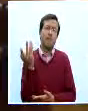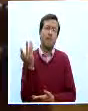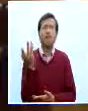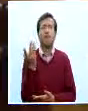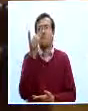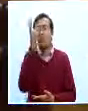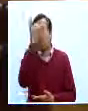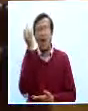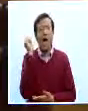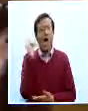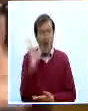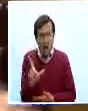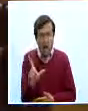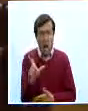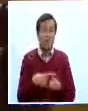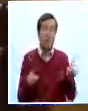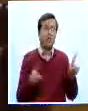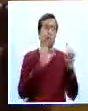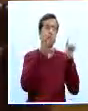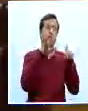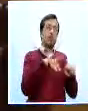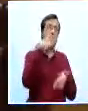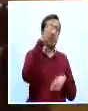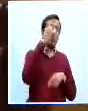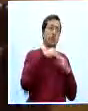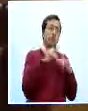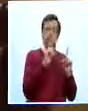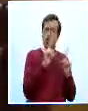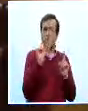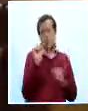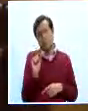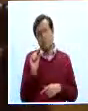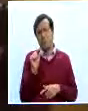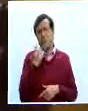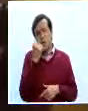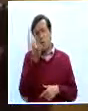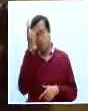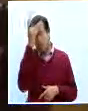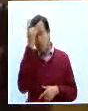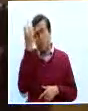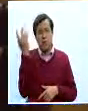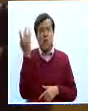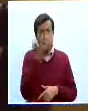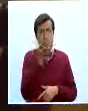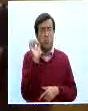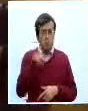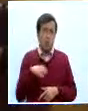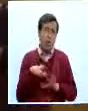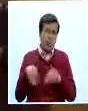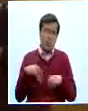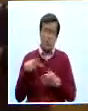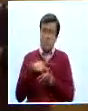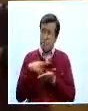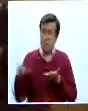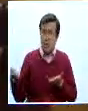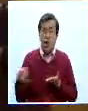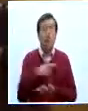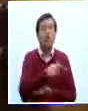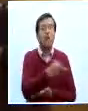onerosa en comparación a los seis mil millones de dólares por supuesto que no pero obviamente tienen la posibilidad de acogerse y muchas veces